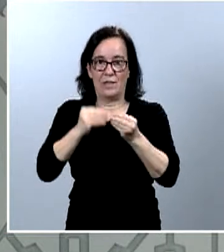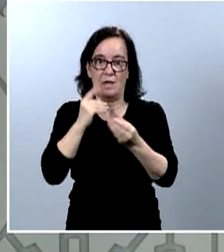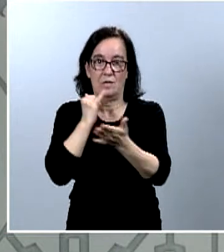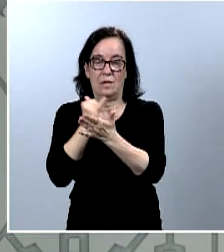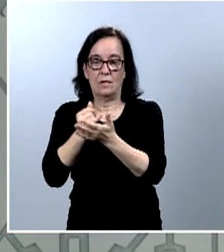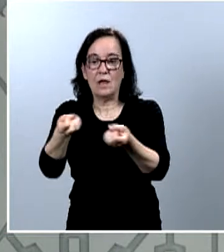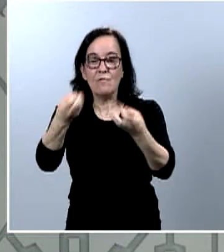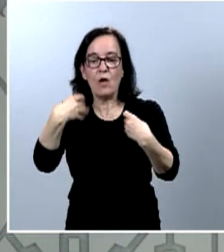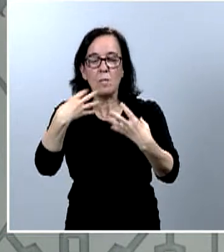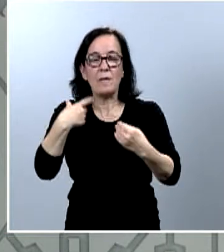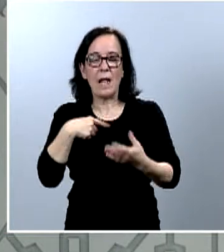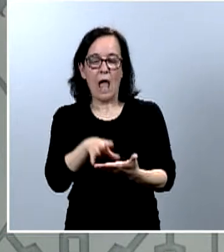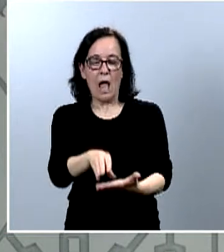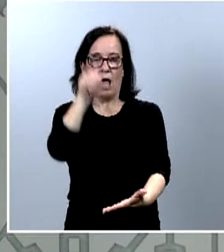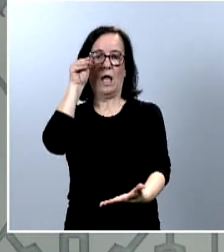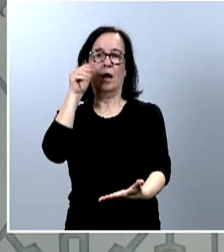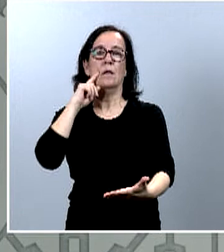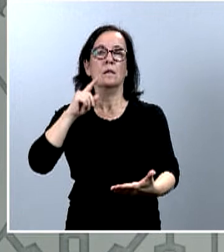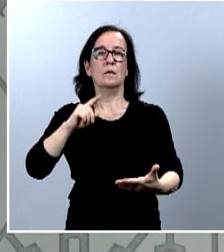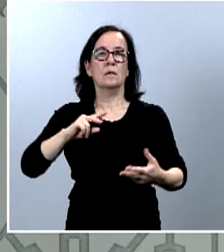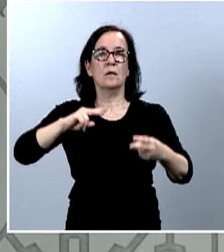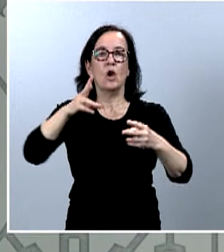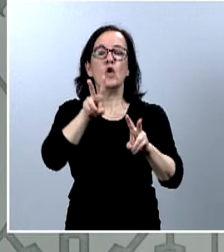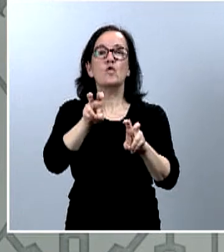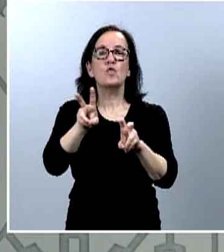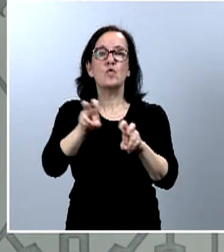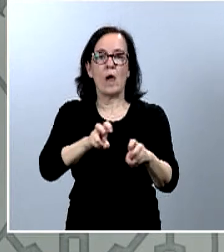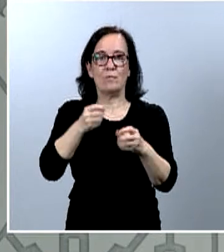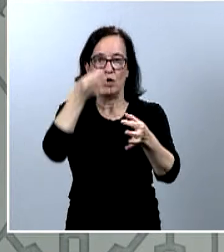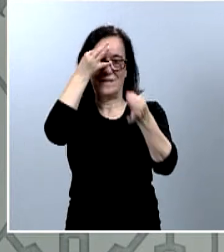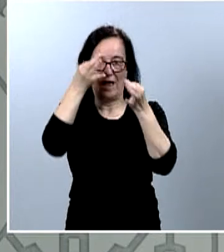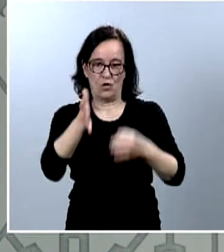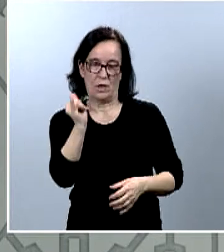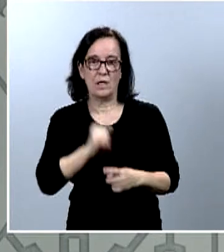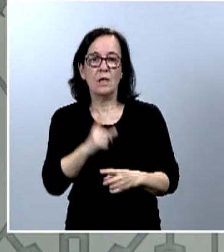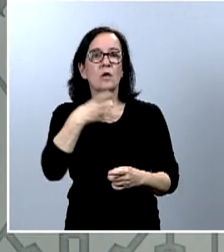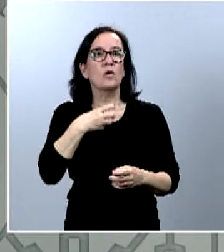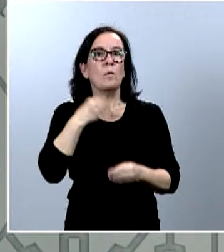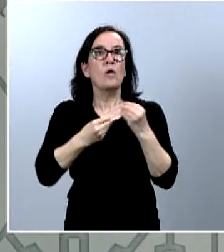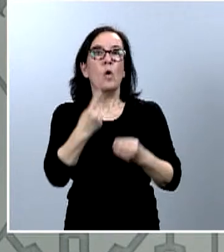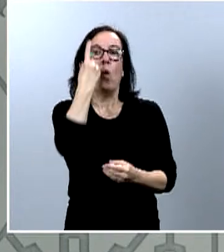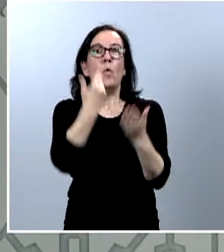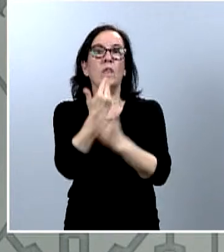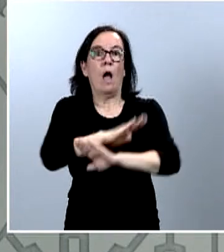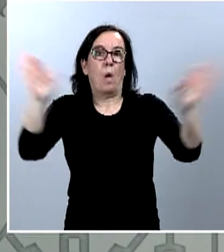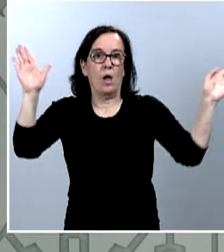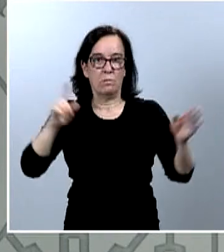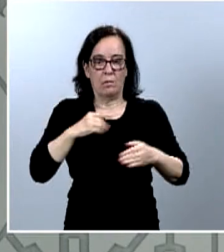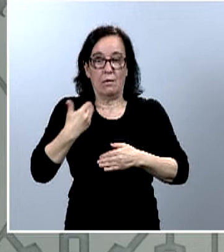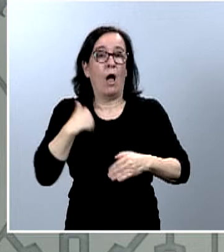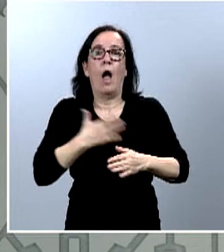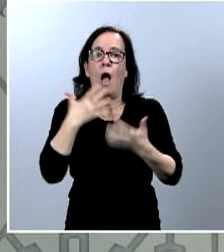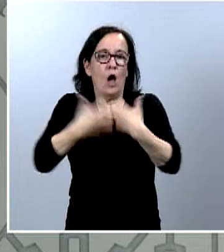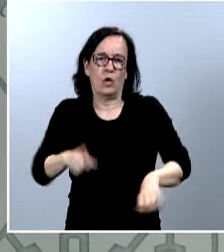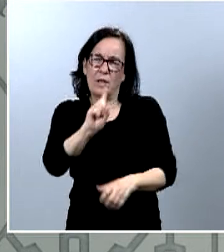para interpretar lo que significan los nuevos datos que vamos teniendo. Eso no se puede hacer de un día para otro. Eso implica información que tienen que recoger